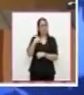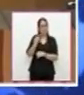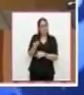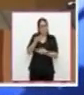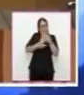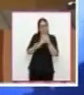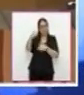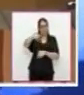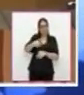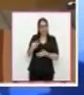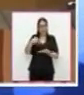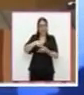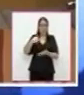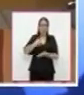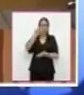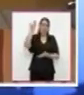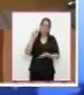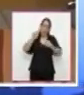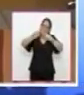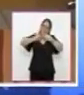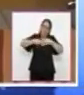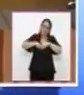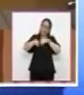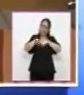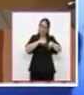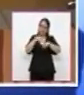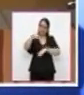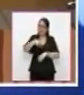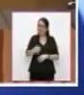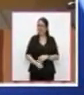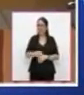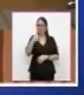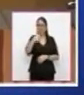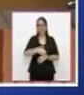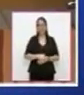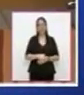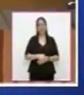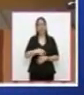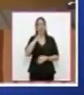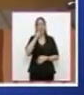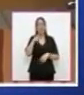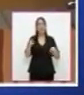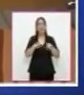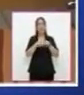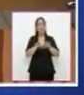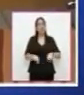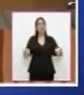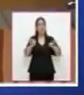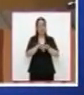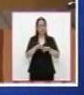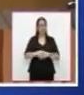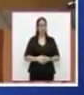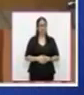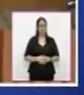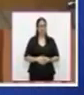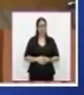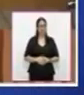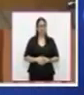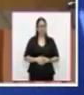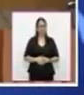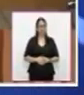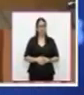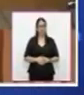las que muchos ciudadanos están en contacto, entonces tenemos que ser muy claros en como autoridades, pero también como